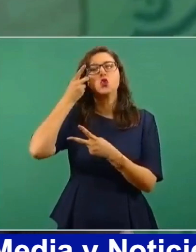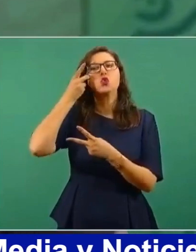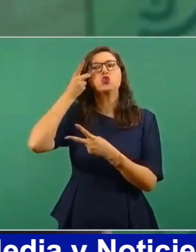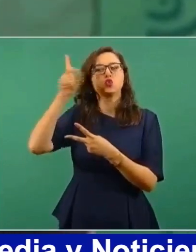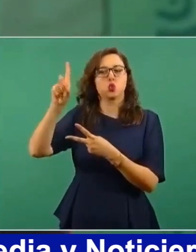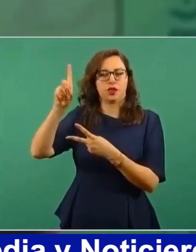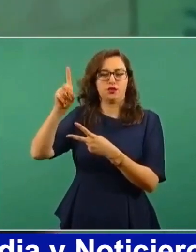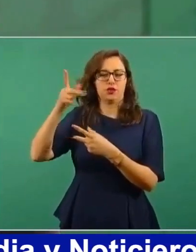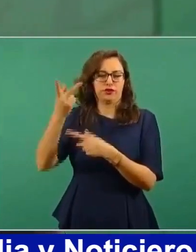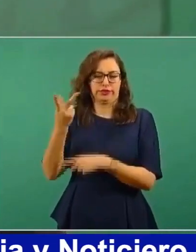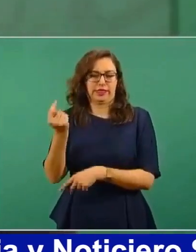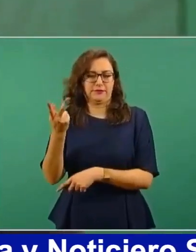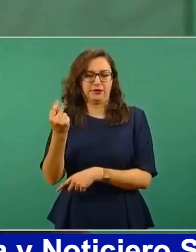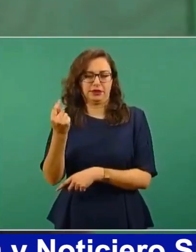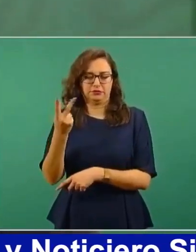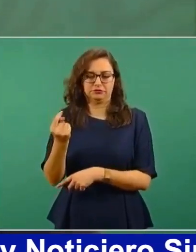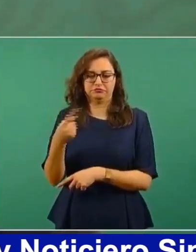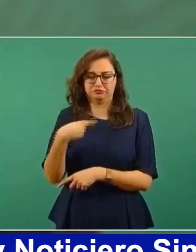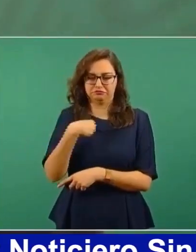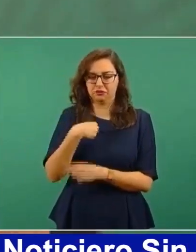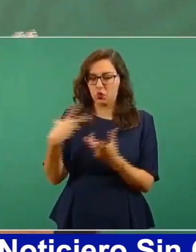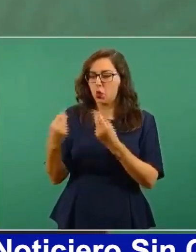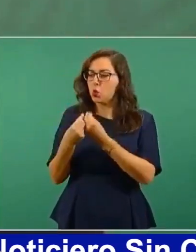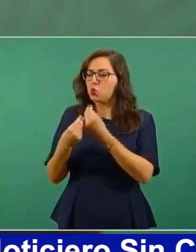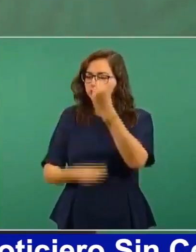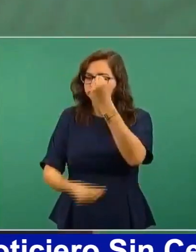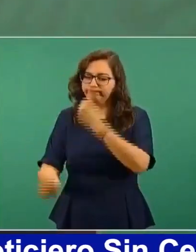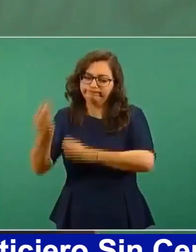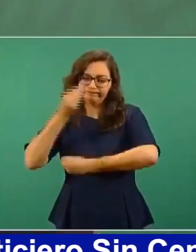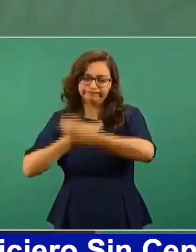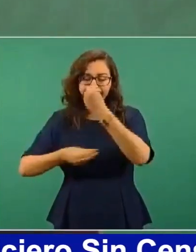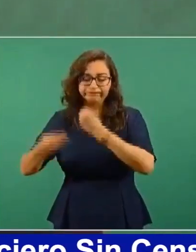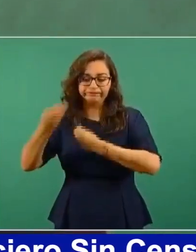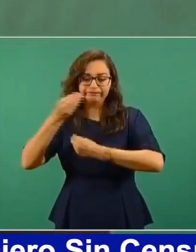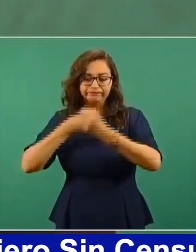básicamente con ellos dos. Y